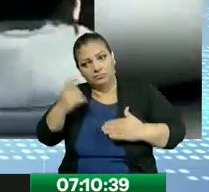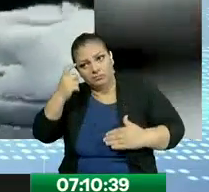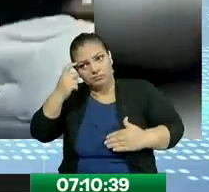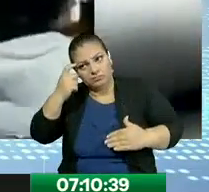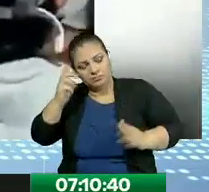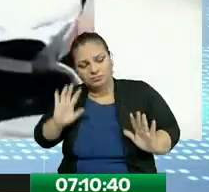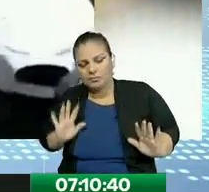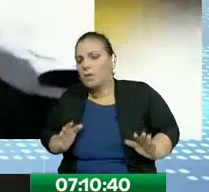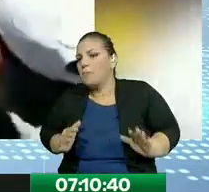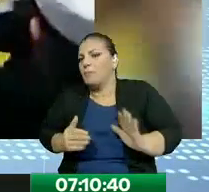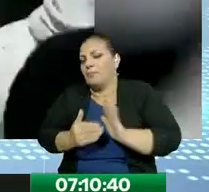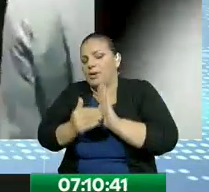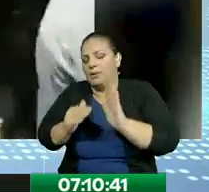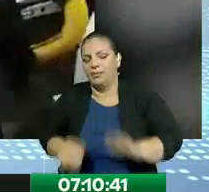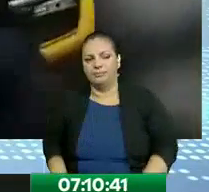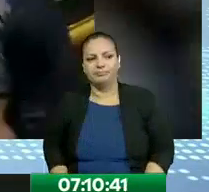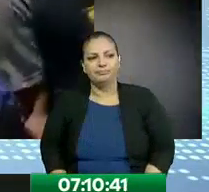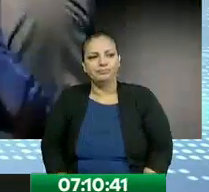radares